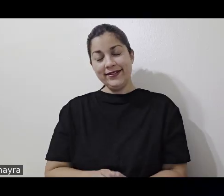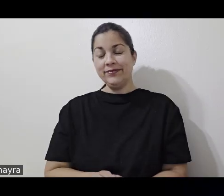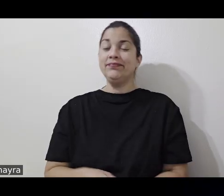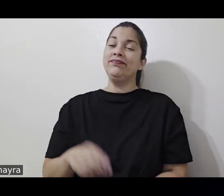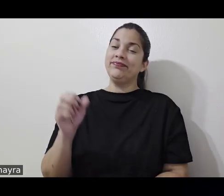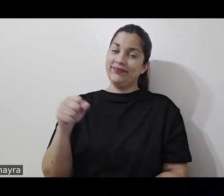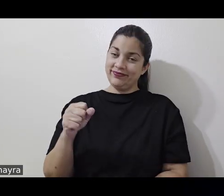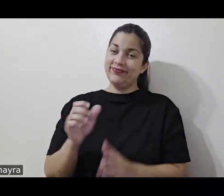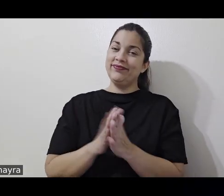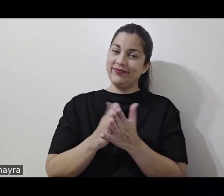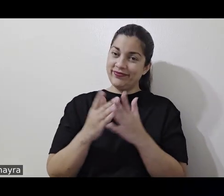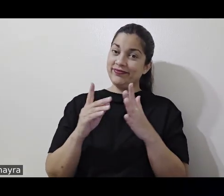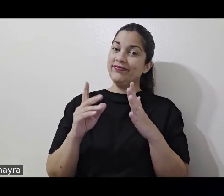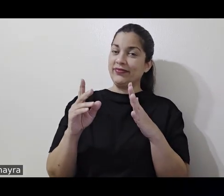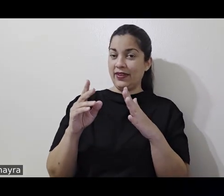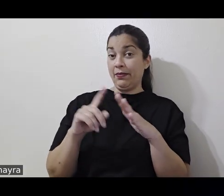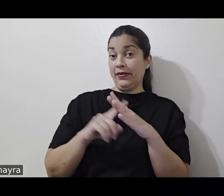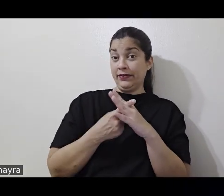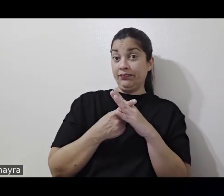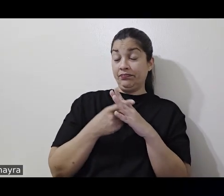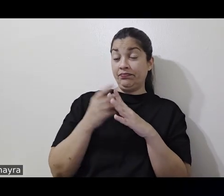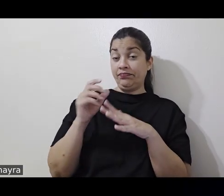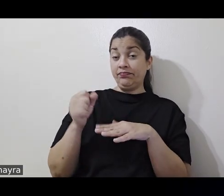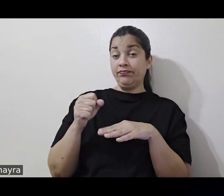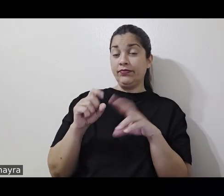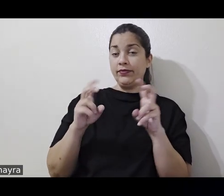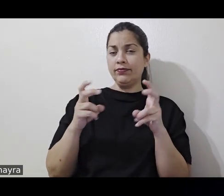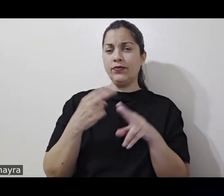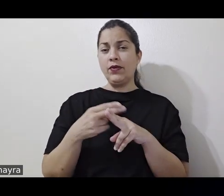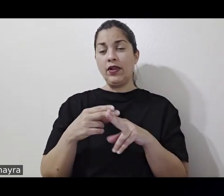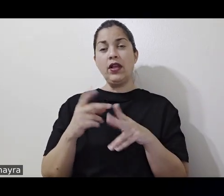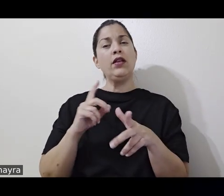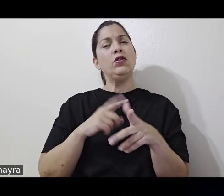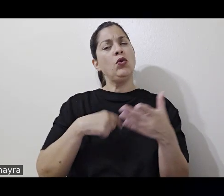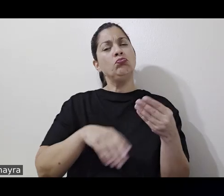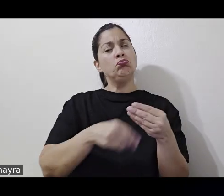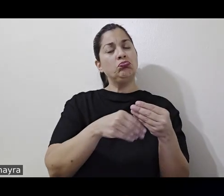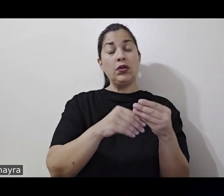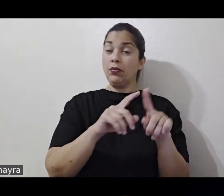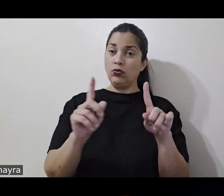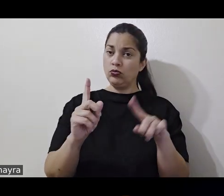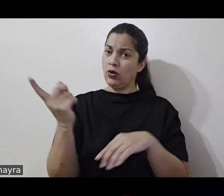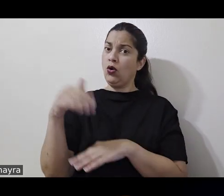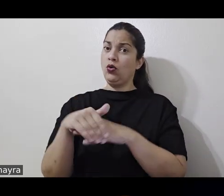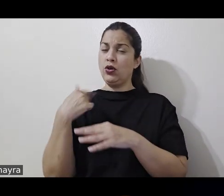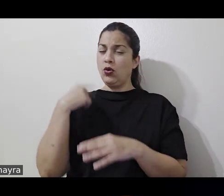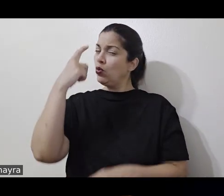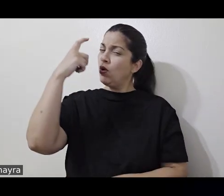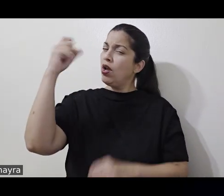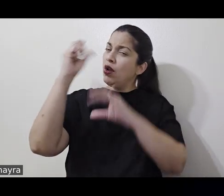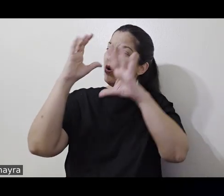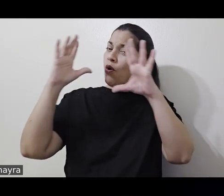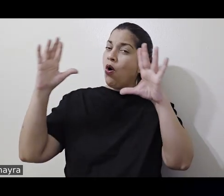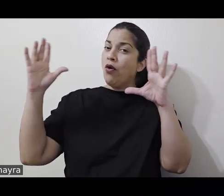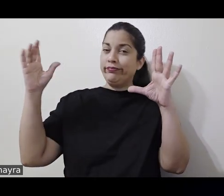como se titulaba el libro al principio y era como ese archivo que yo los ponía ahí. Y de repente una noche, pues tengo un sueño. De esos